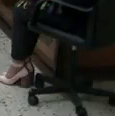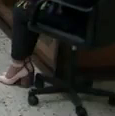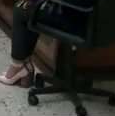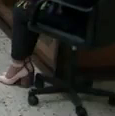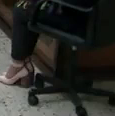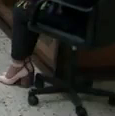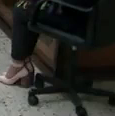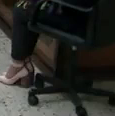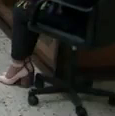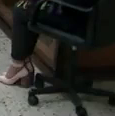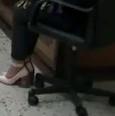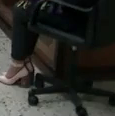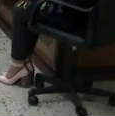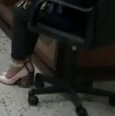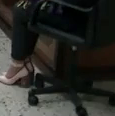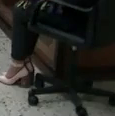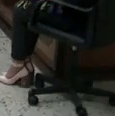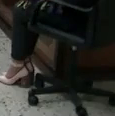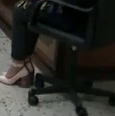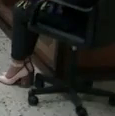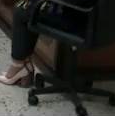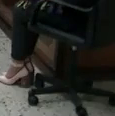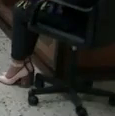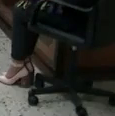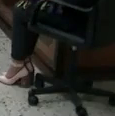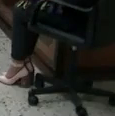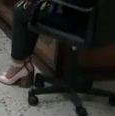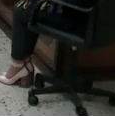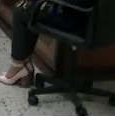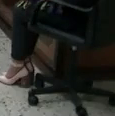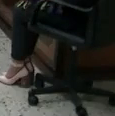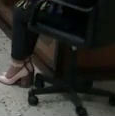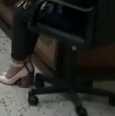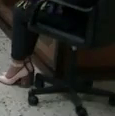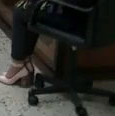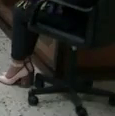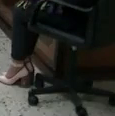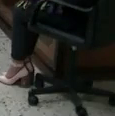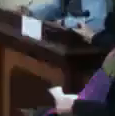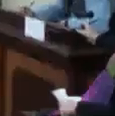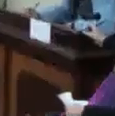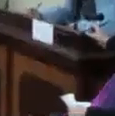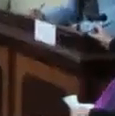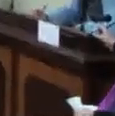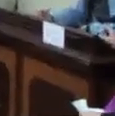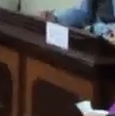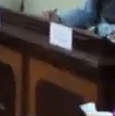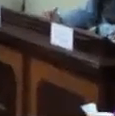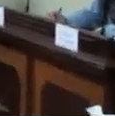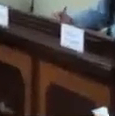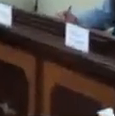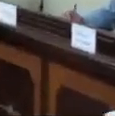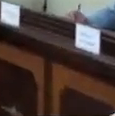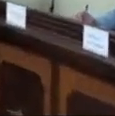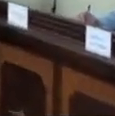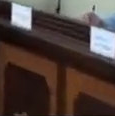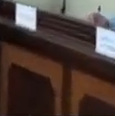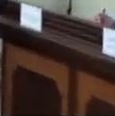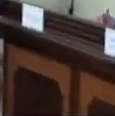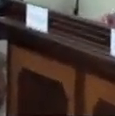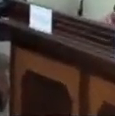Voy a retirar la moción para que el presente proyecto pase para su estudio y tratamiento a la comisión de